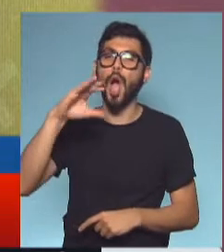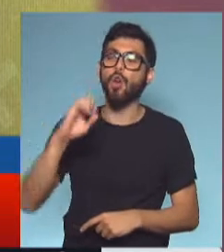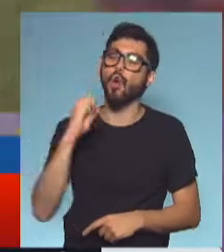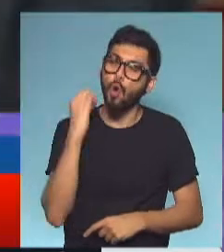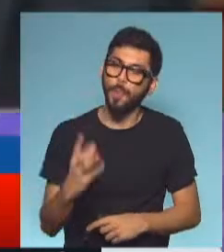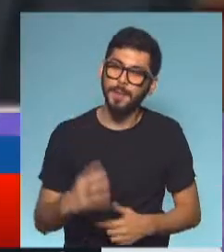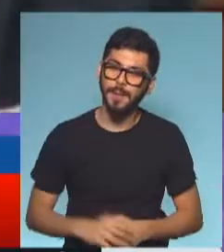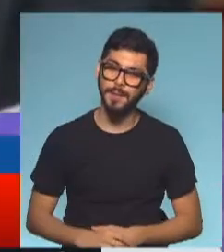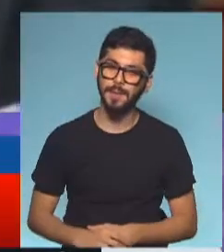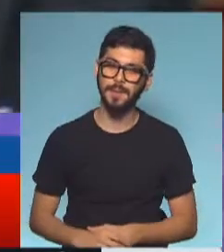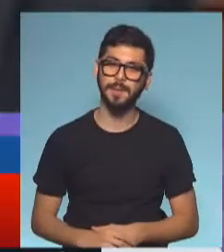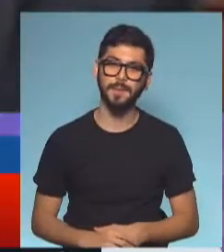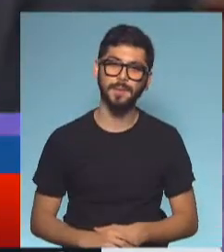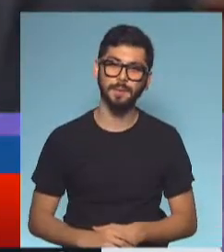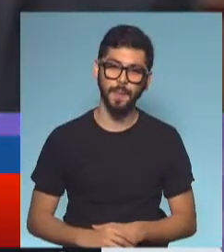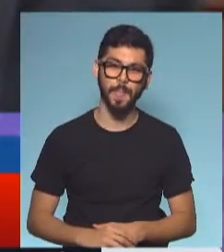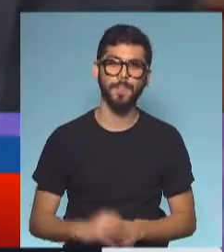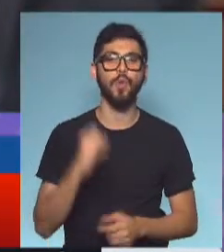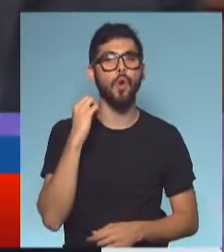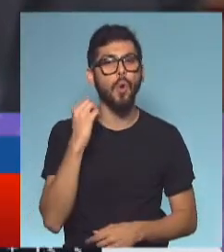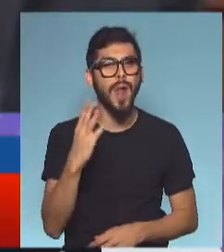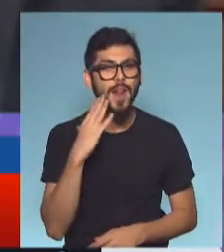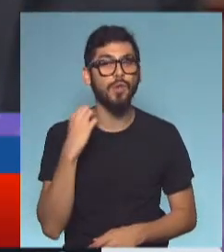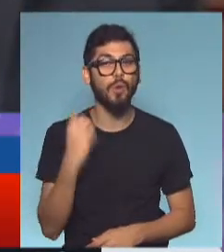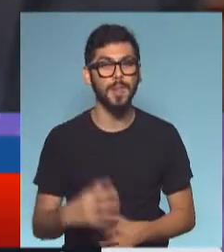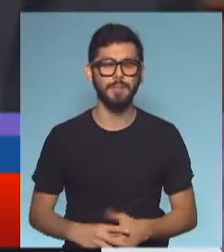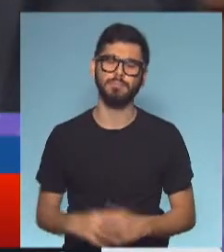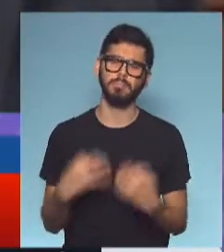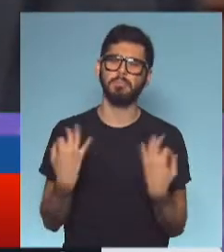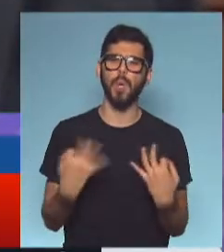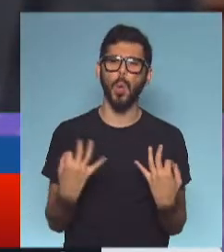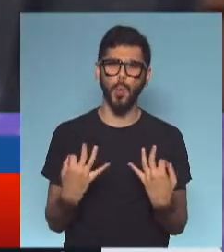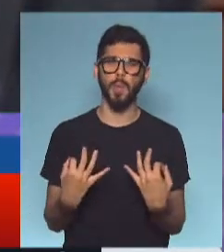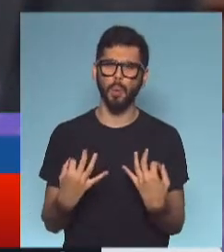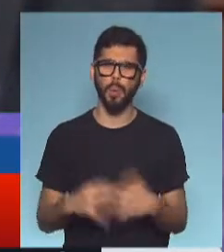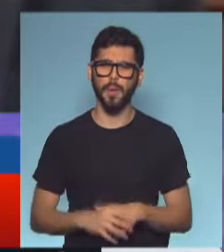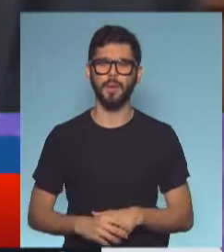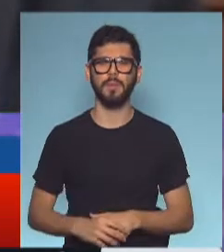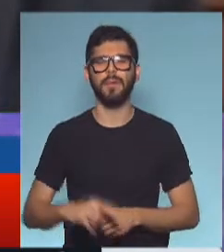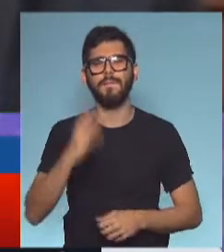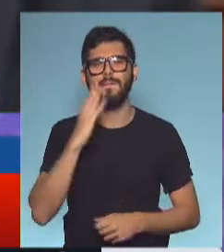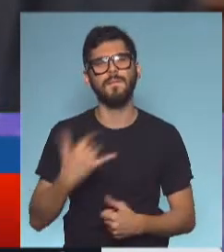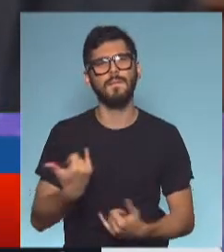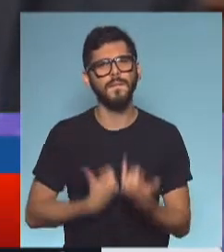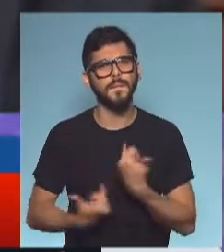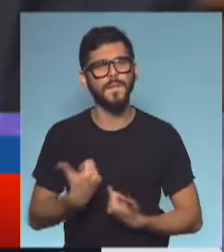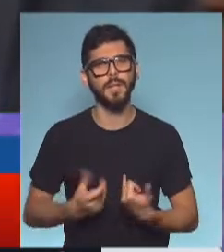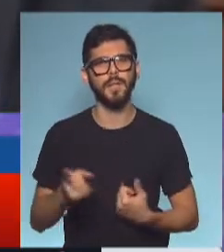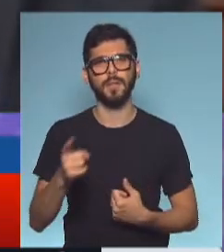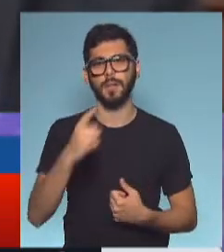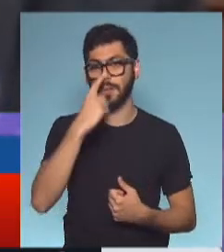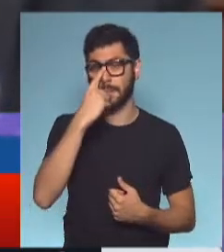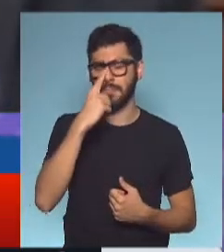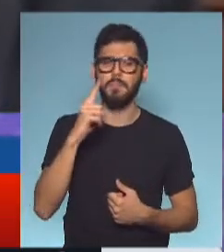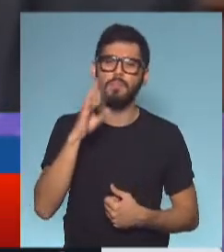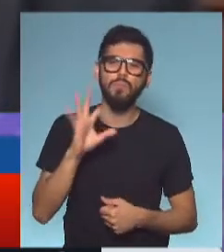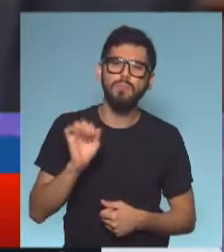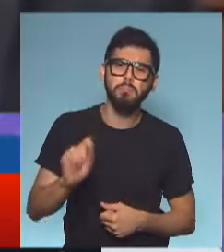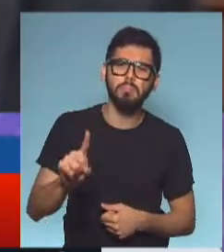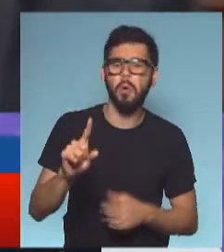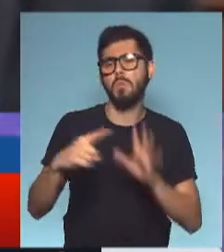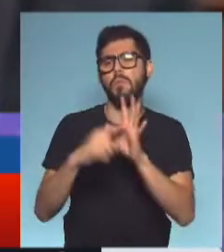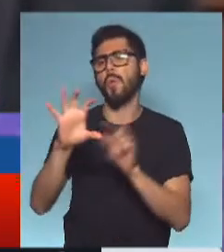le va? ¿Qué tal? ¿Qué tal? Buenas tardes, ¿cómo están? Muy bien, muy bien. Cuéntenos, ¿cuál es su postura? ¿Cuál es la postura de